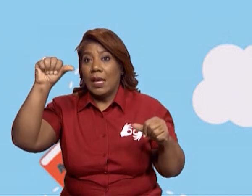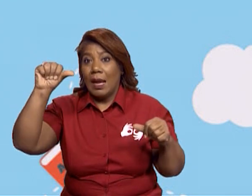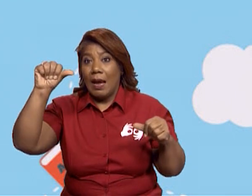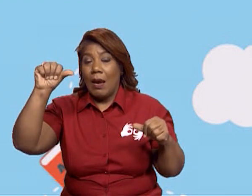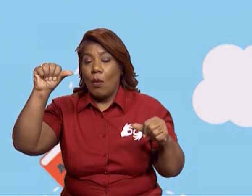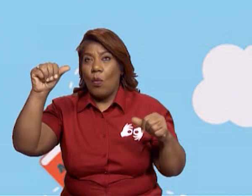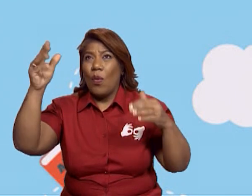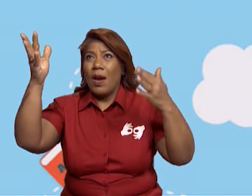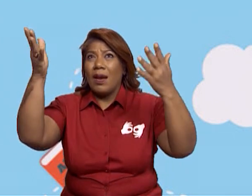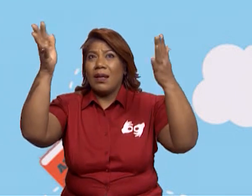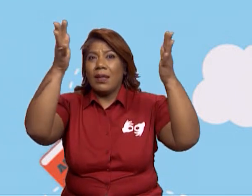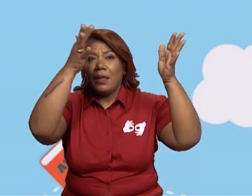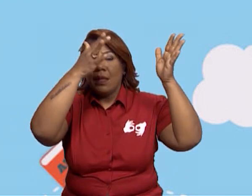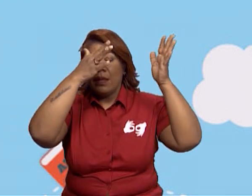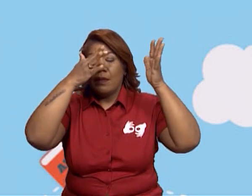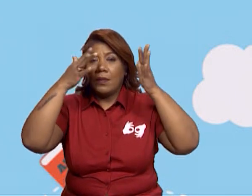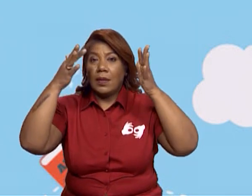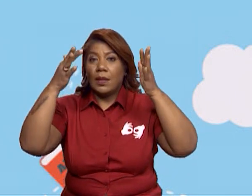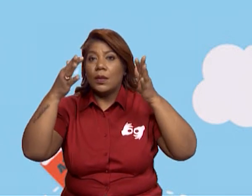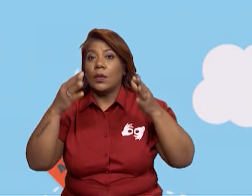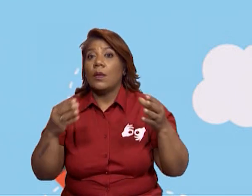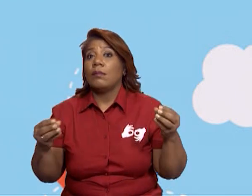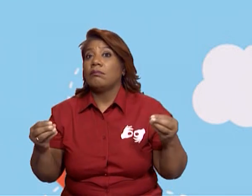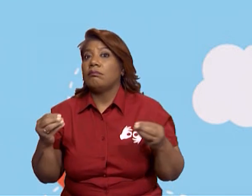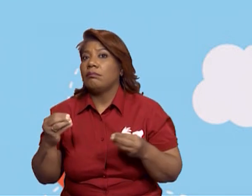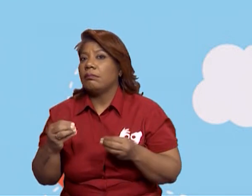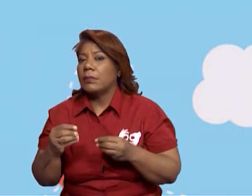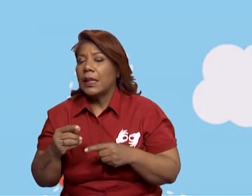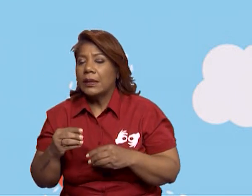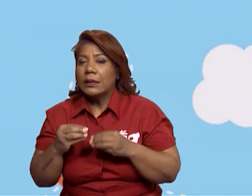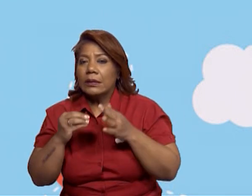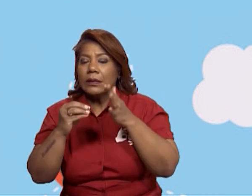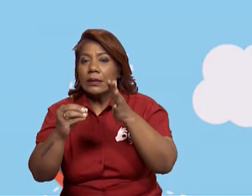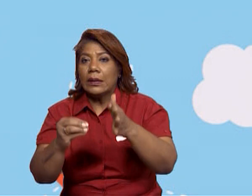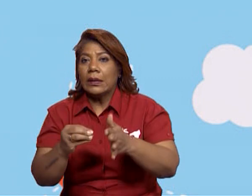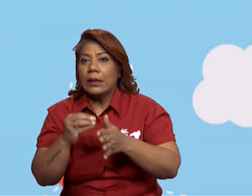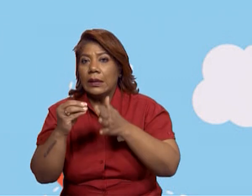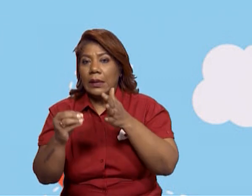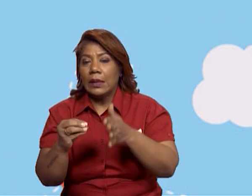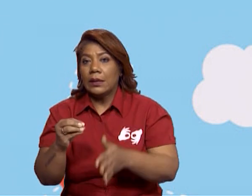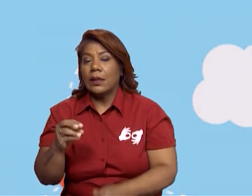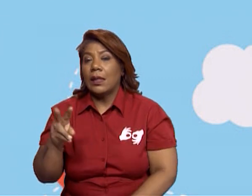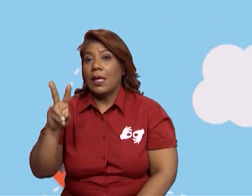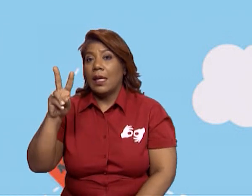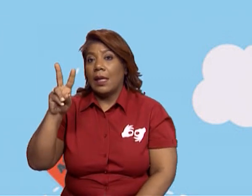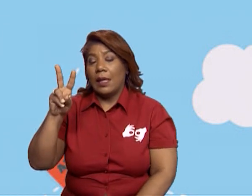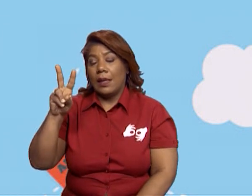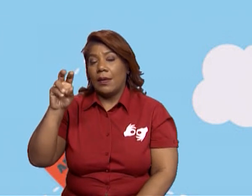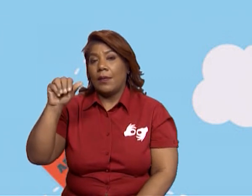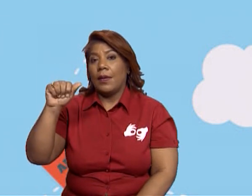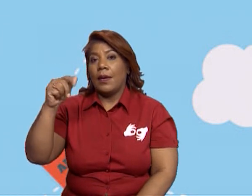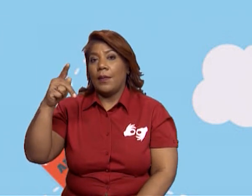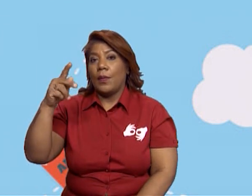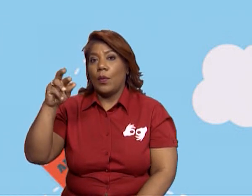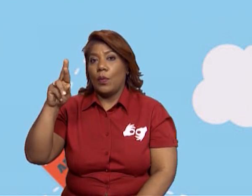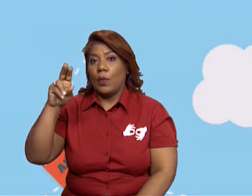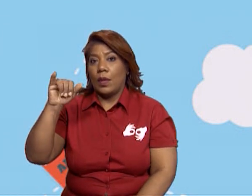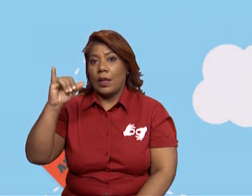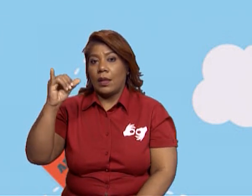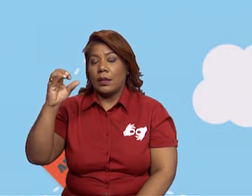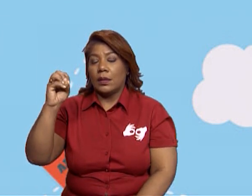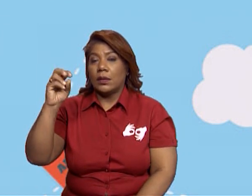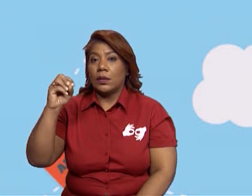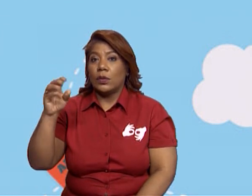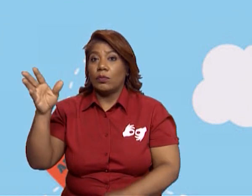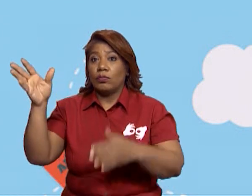menor será la evaporación. Así es. ¿Ve? Esto se debe a que el aire tiene una cierta cantidad de agua.